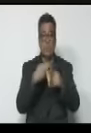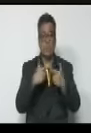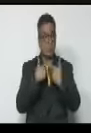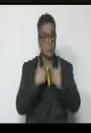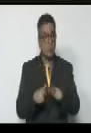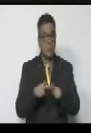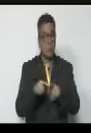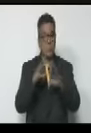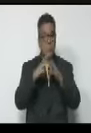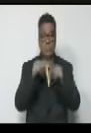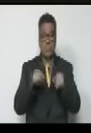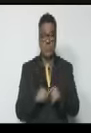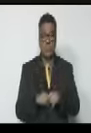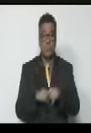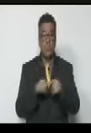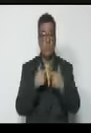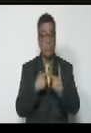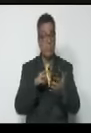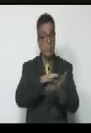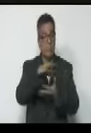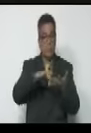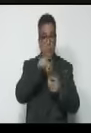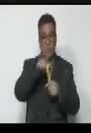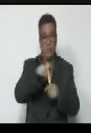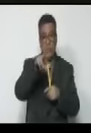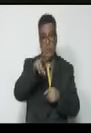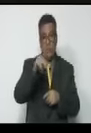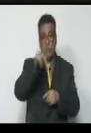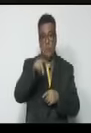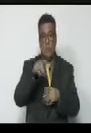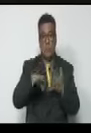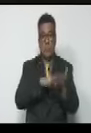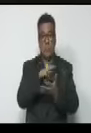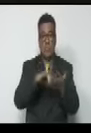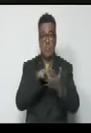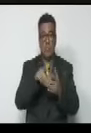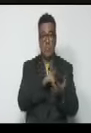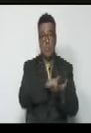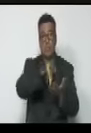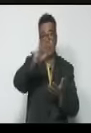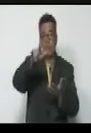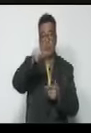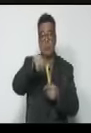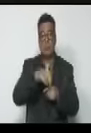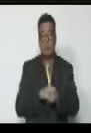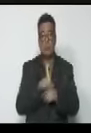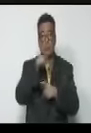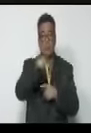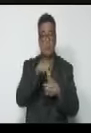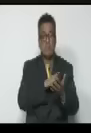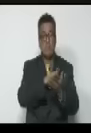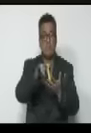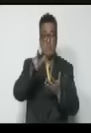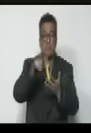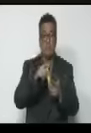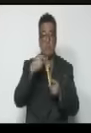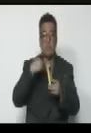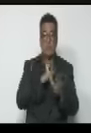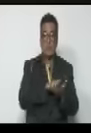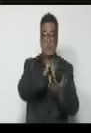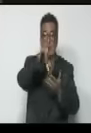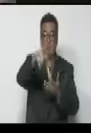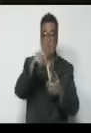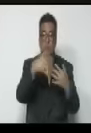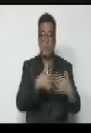tuvieron que liberar la carga. Pero el problema no era ese, el problema era el avión. Y ese avión fue a tener a Estados